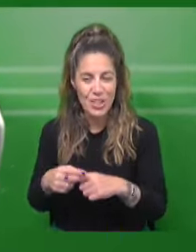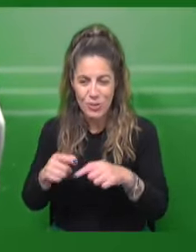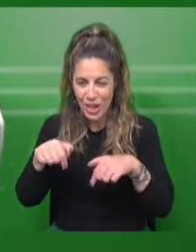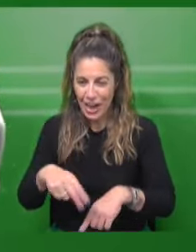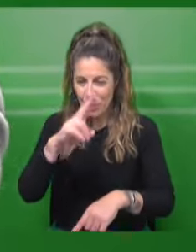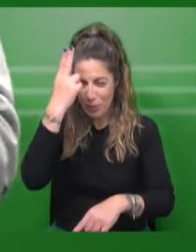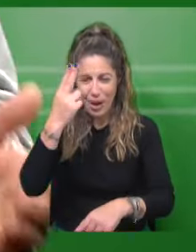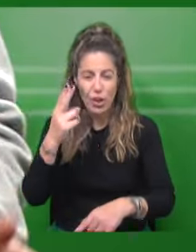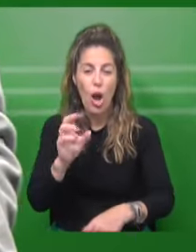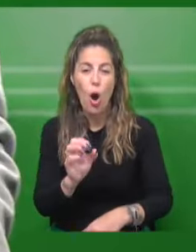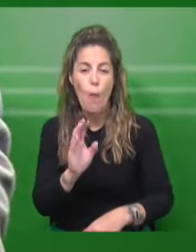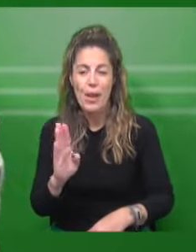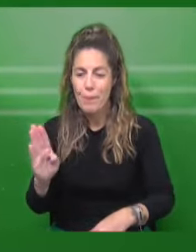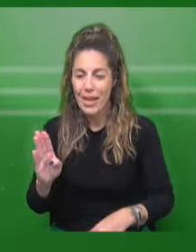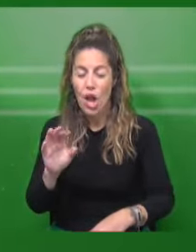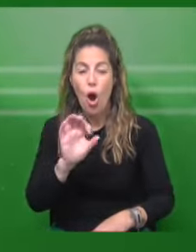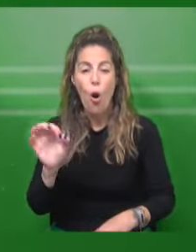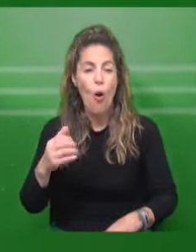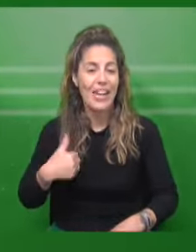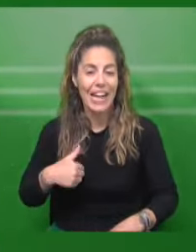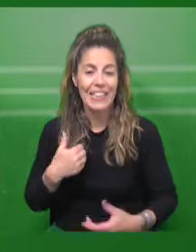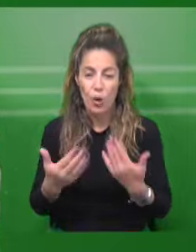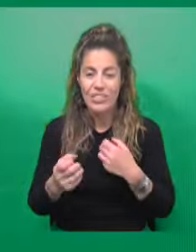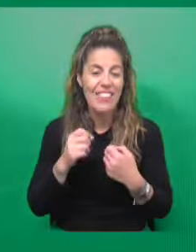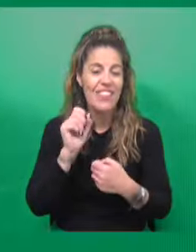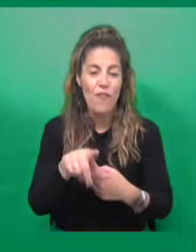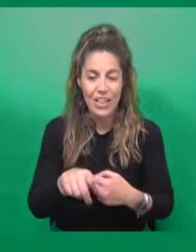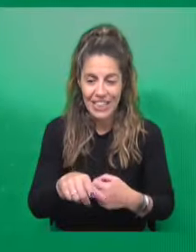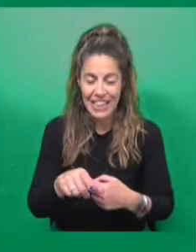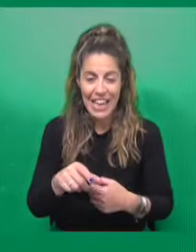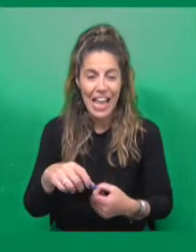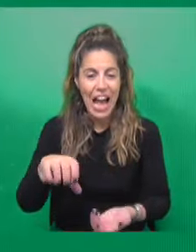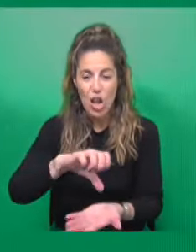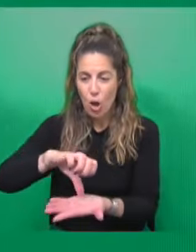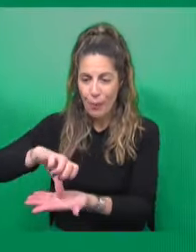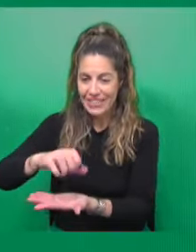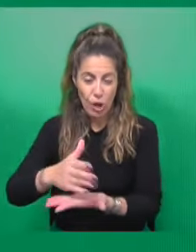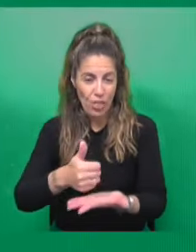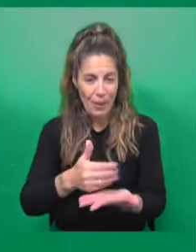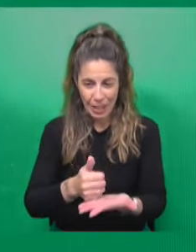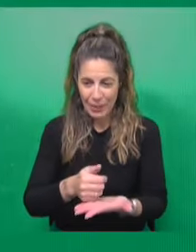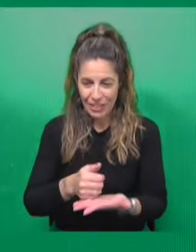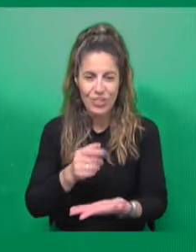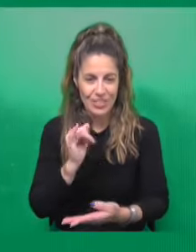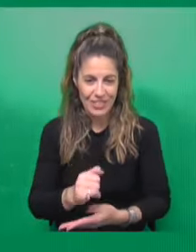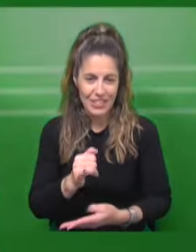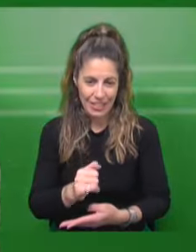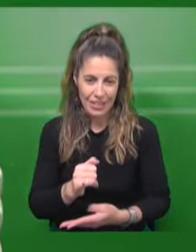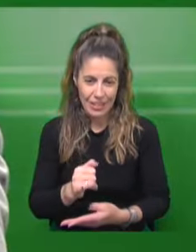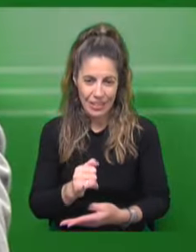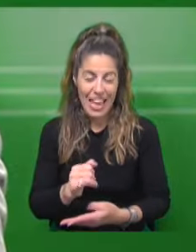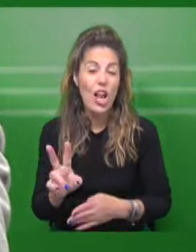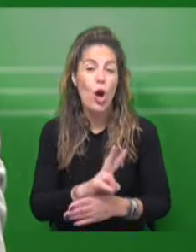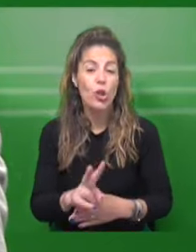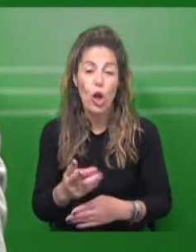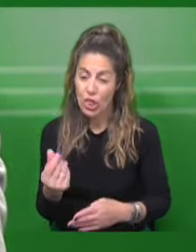Uruguay con la opp o en Argentina cuando se habla de transferirla a las provincias es decir con el escándalo que se ha armado no con control el